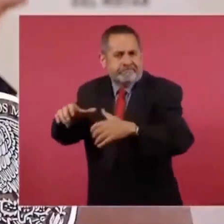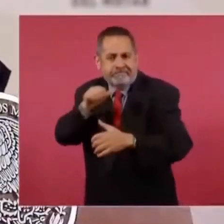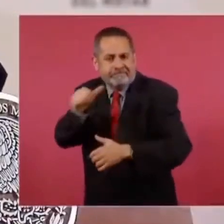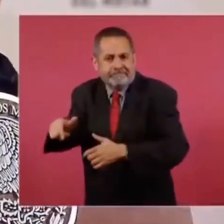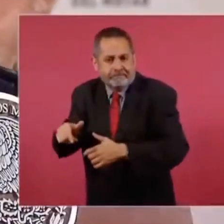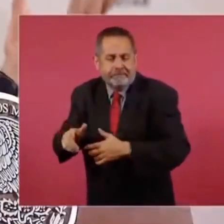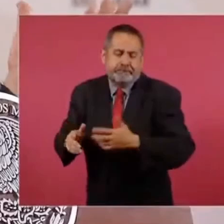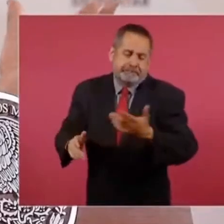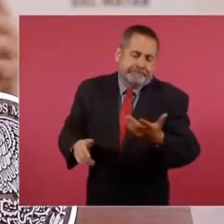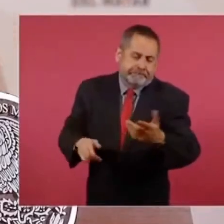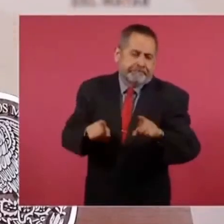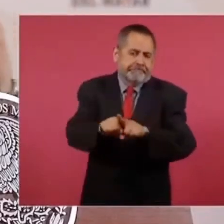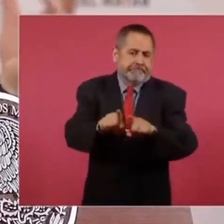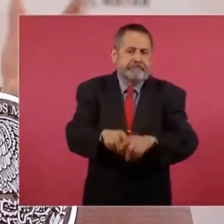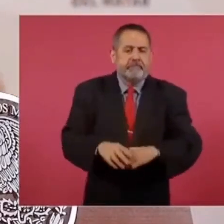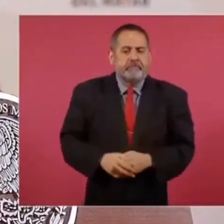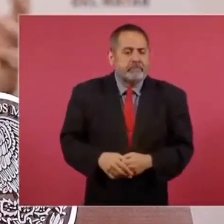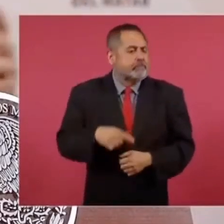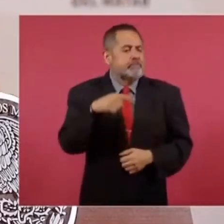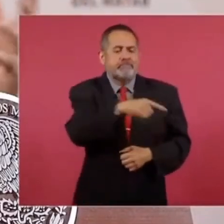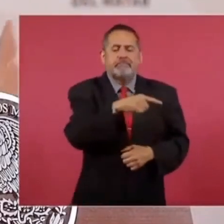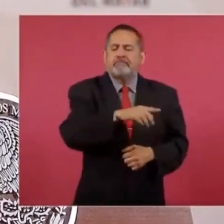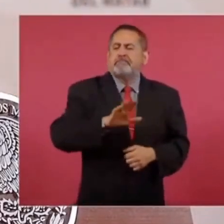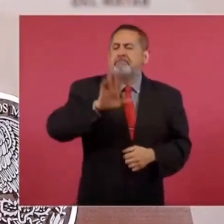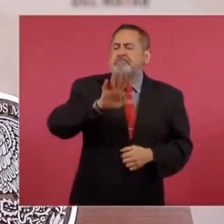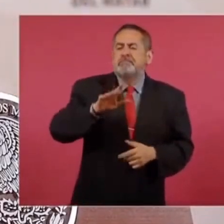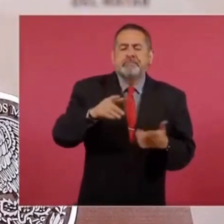pero están completamente